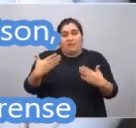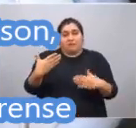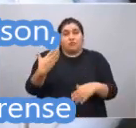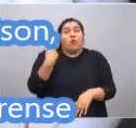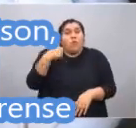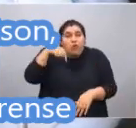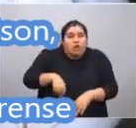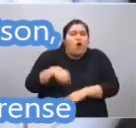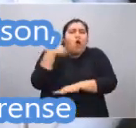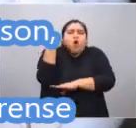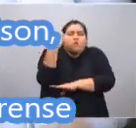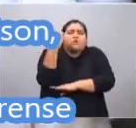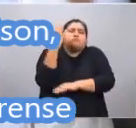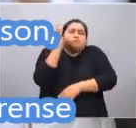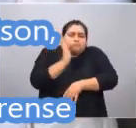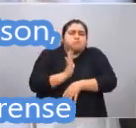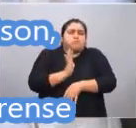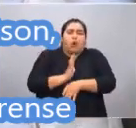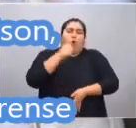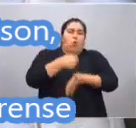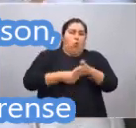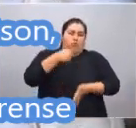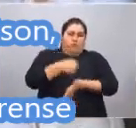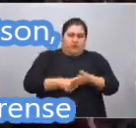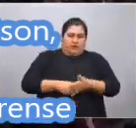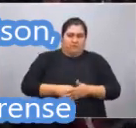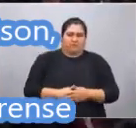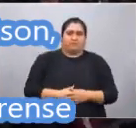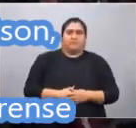un acto de lucha.